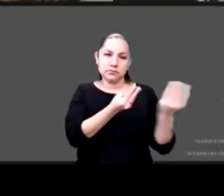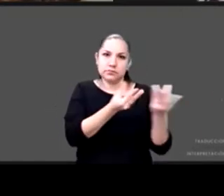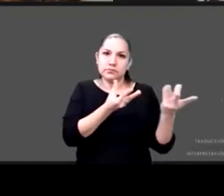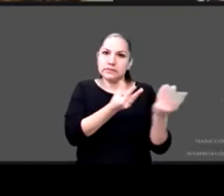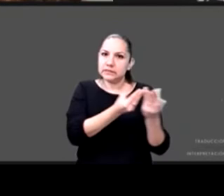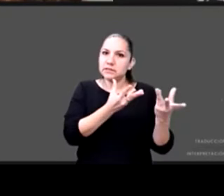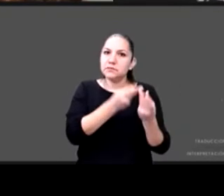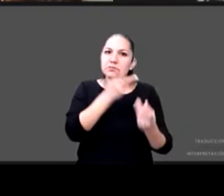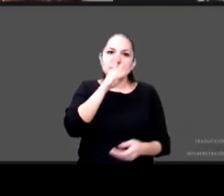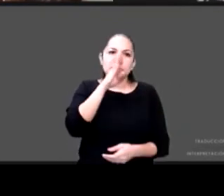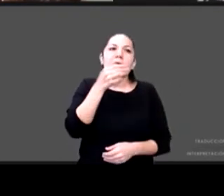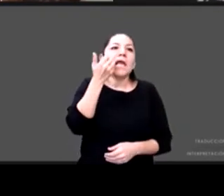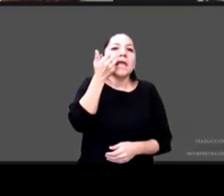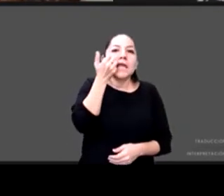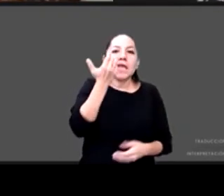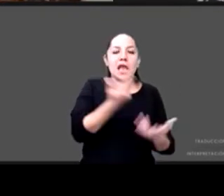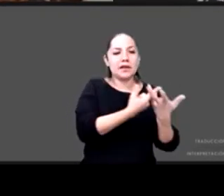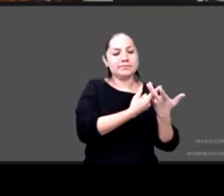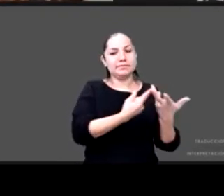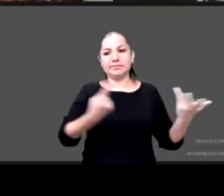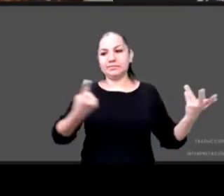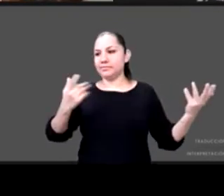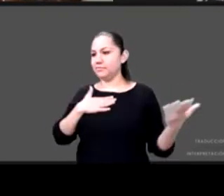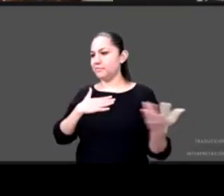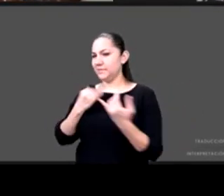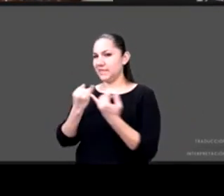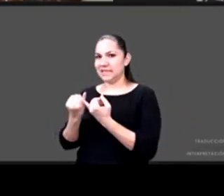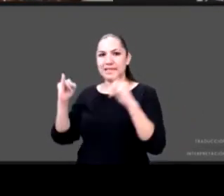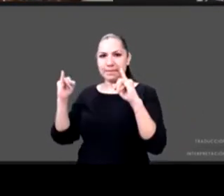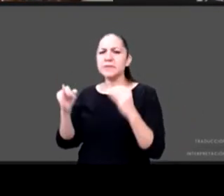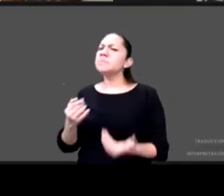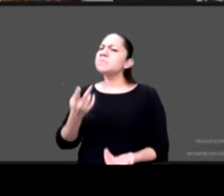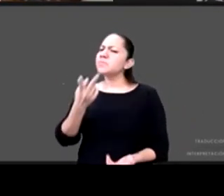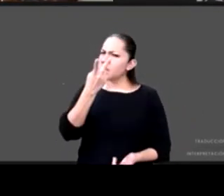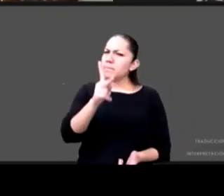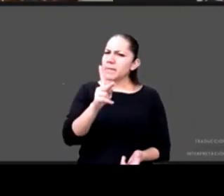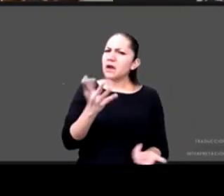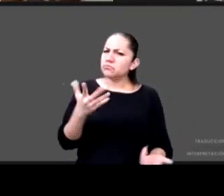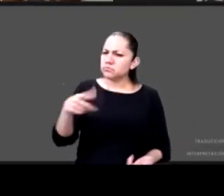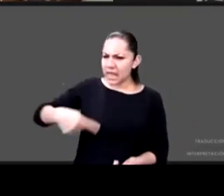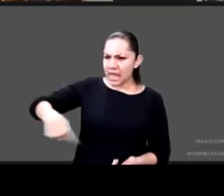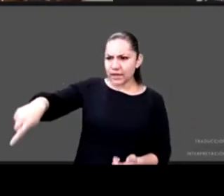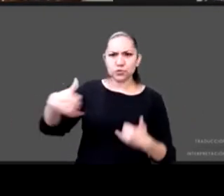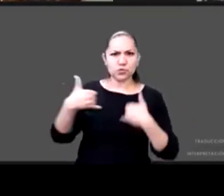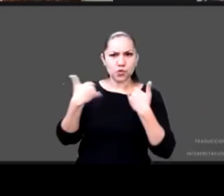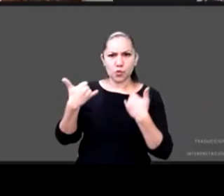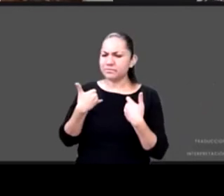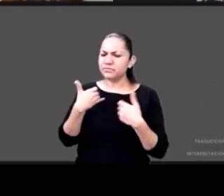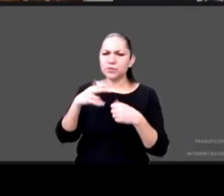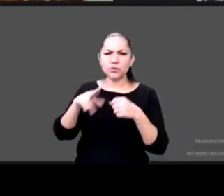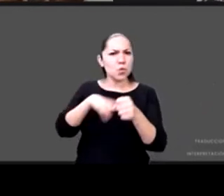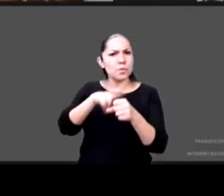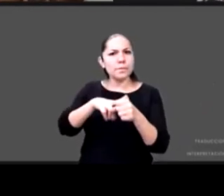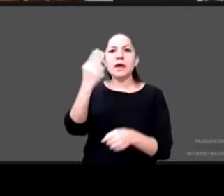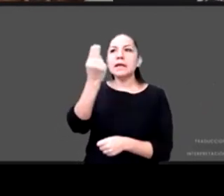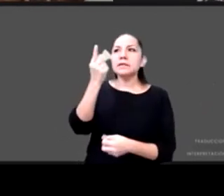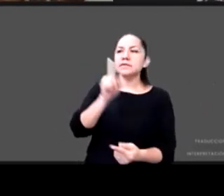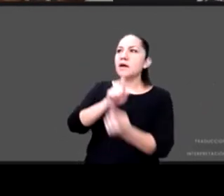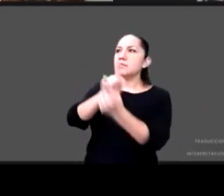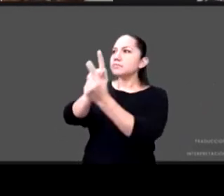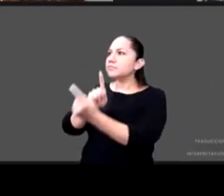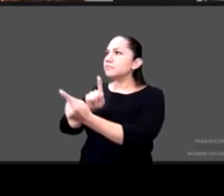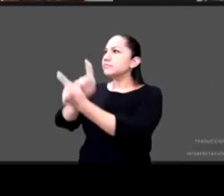del padre o de la madre. Hay una necesidad de escucha, hay una necesidad de ver hábitos, sobre todo de ver